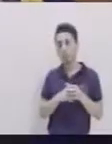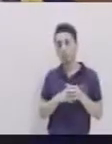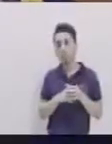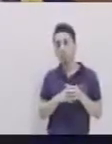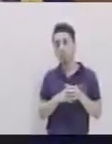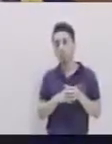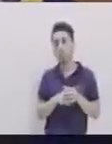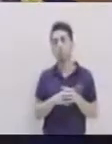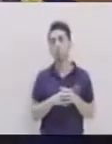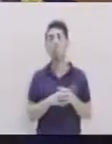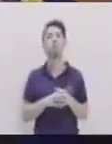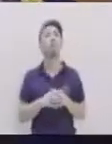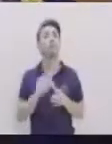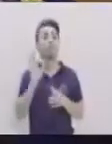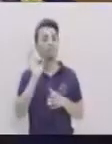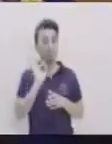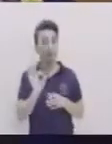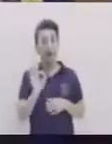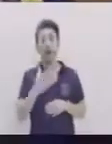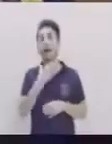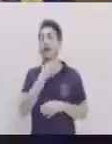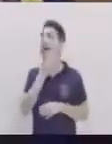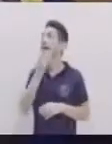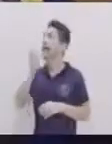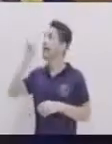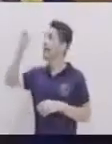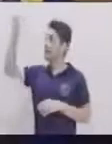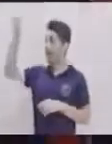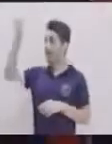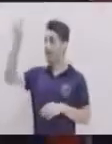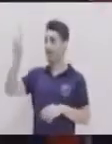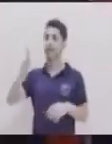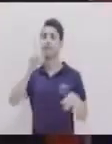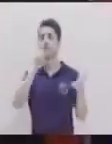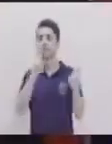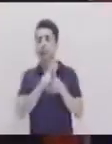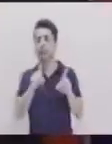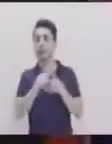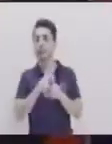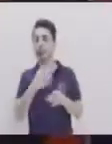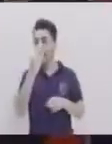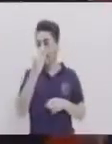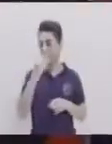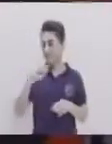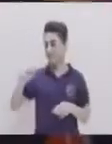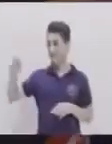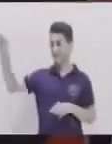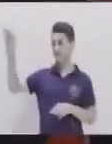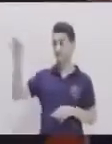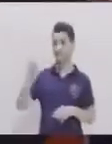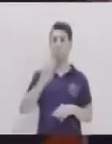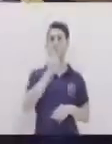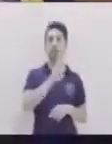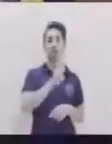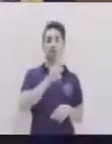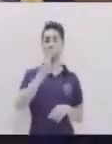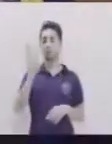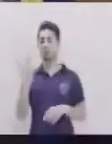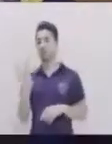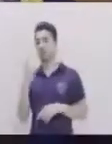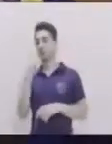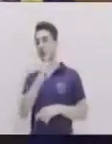Perfecto. Las jirafas, pero también los elefantes, con 3 integrantes cada